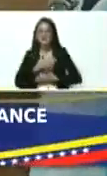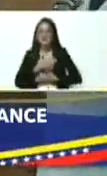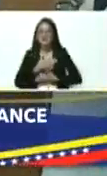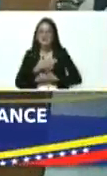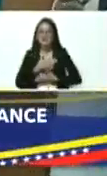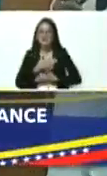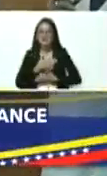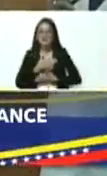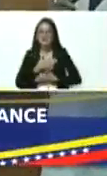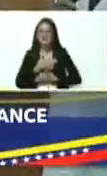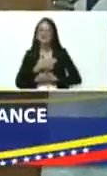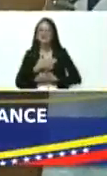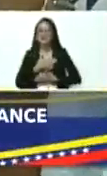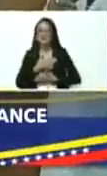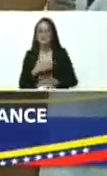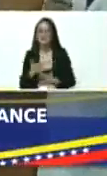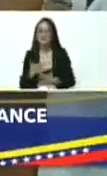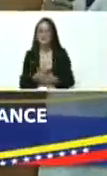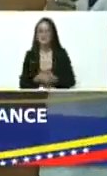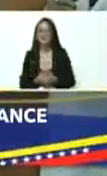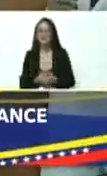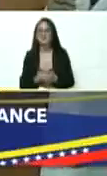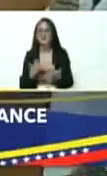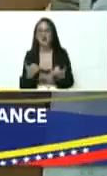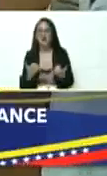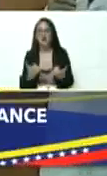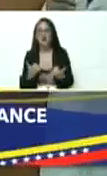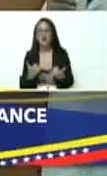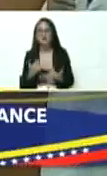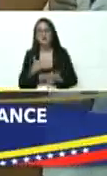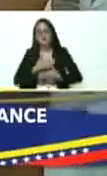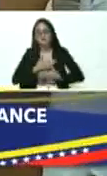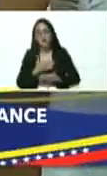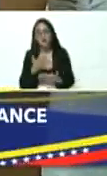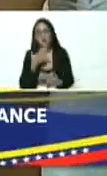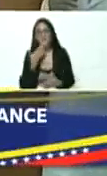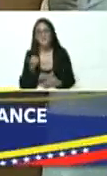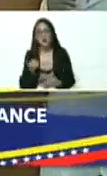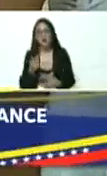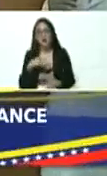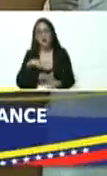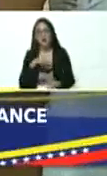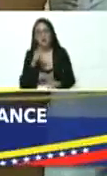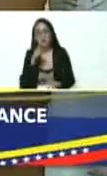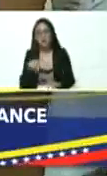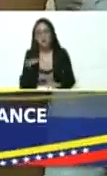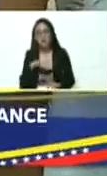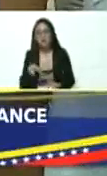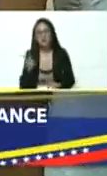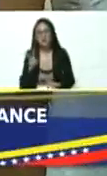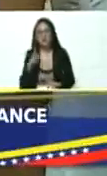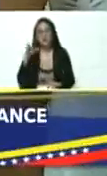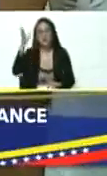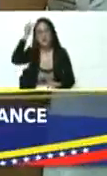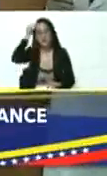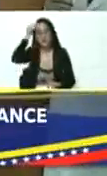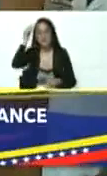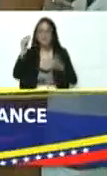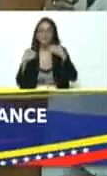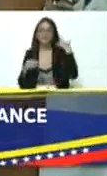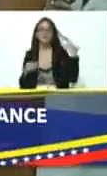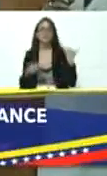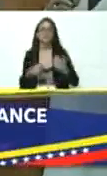conocerlo personalmente, presidente. Y bueno, acá estamos dando lo mejor de nosotros, como siempre, al pueblo venezolano. Como nos enseñó el comandante